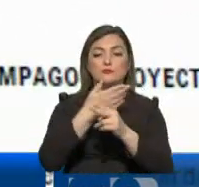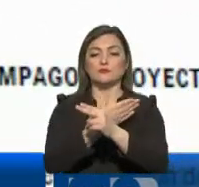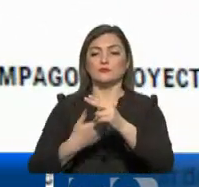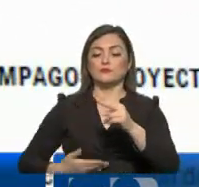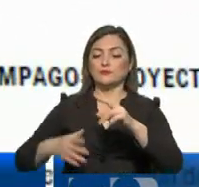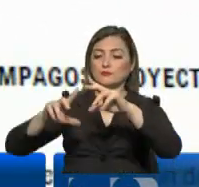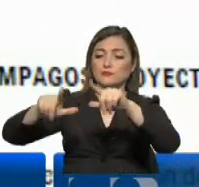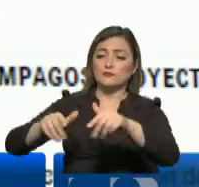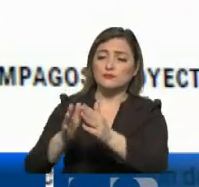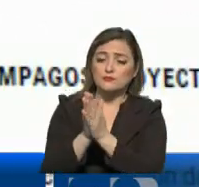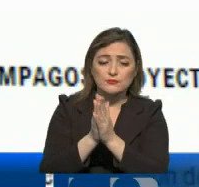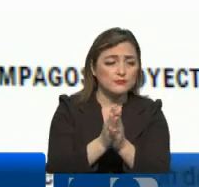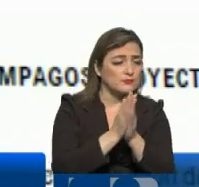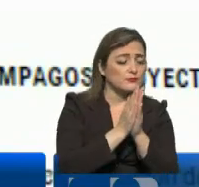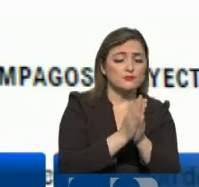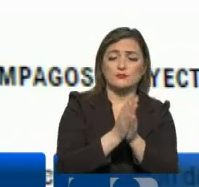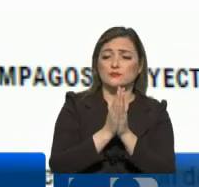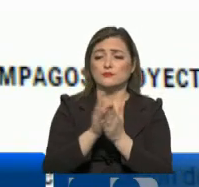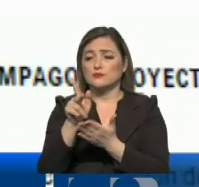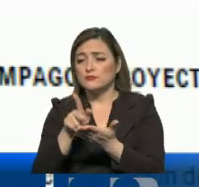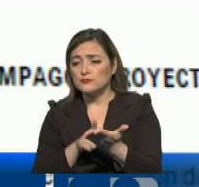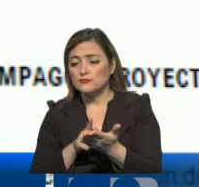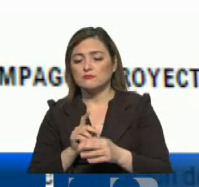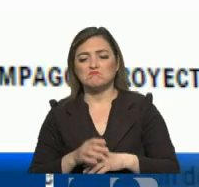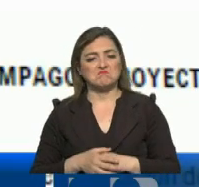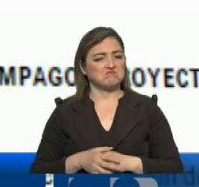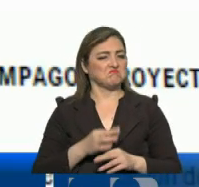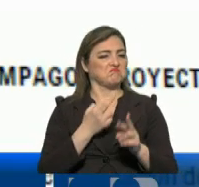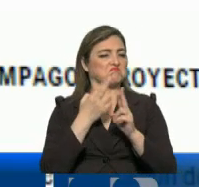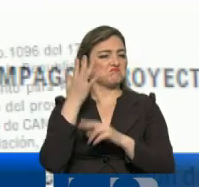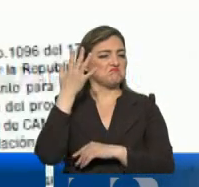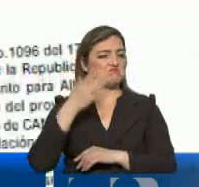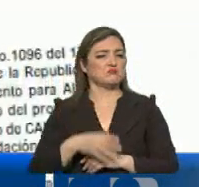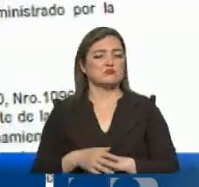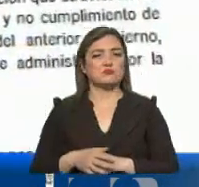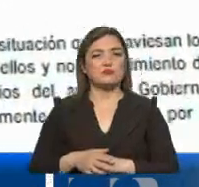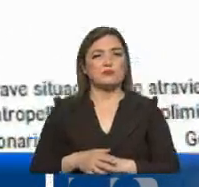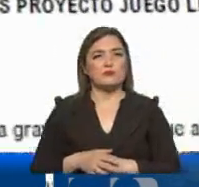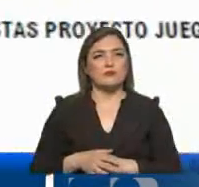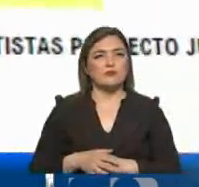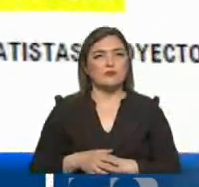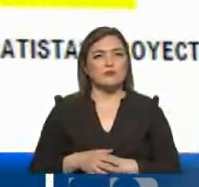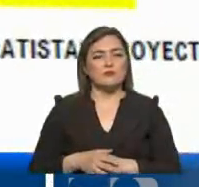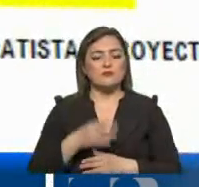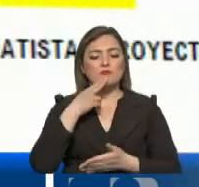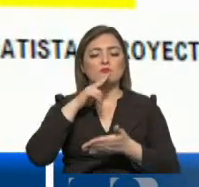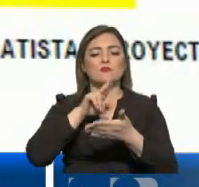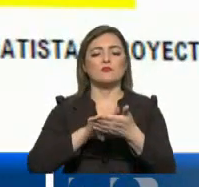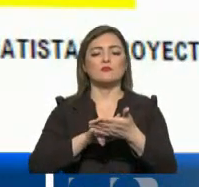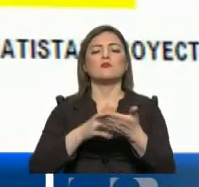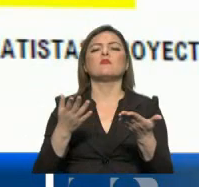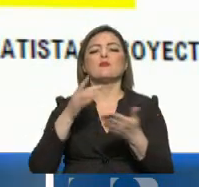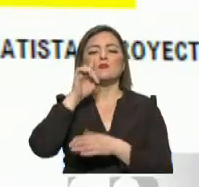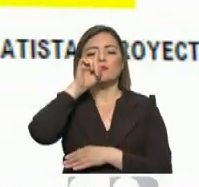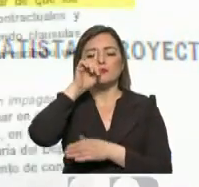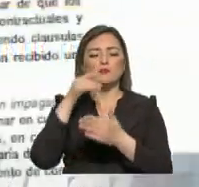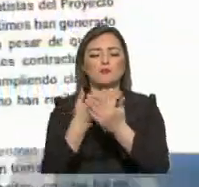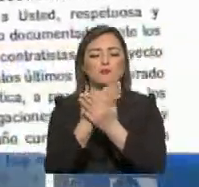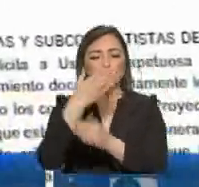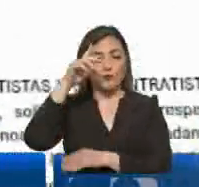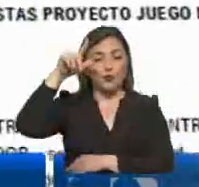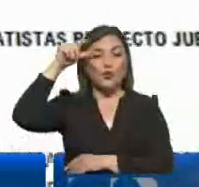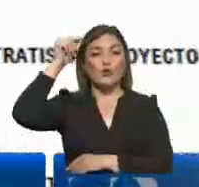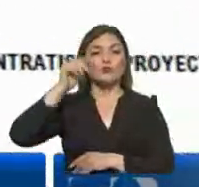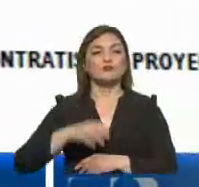Lenín Moreno para que alguien se haga cargo de la deuda. No tuvieron respuestas. Ahora las misivas se dirigen a los funcionarios del nuevo